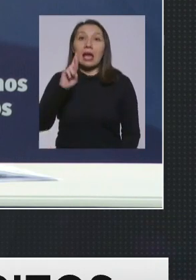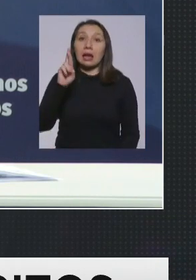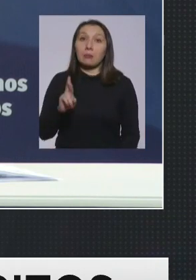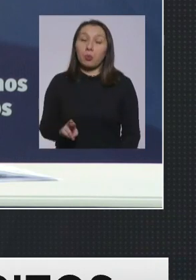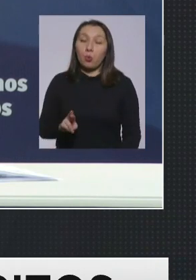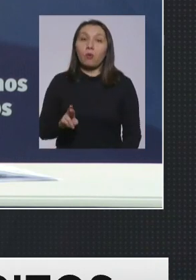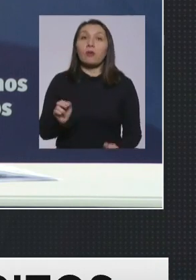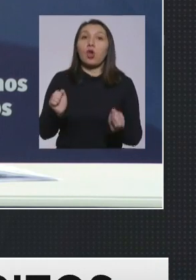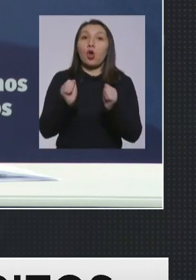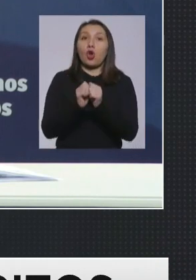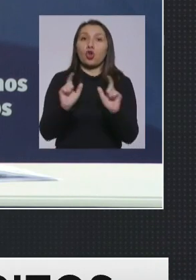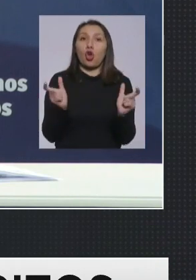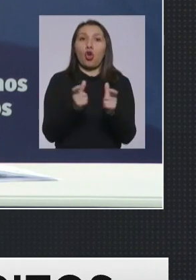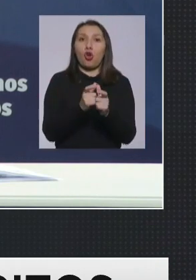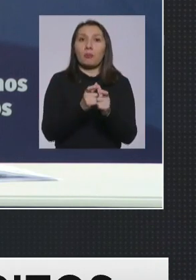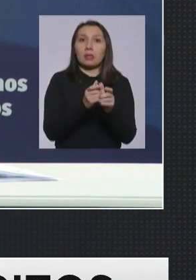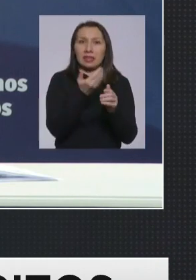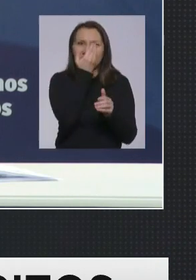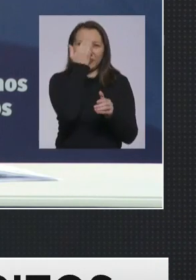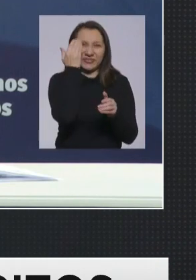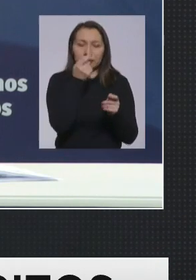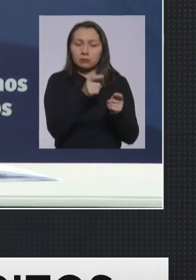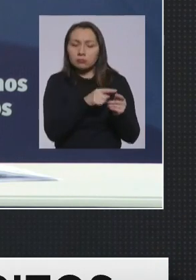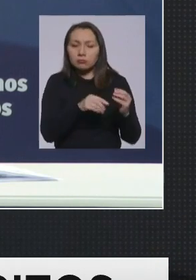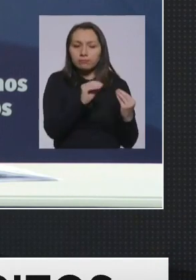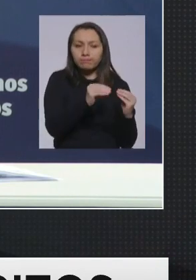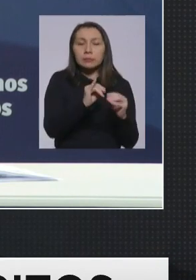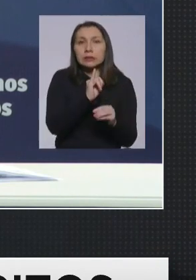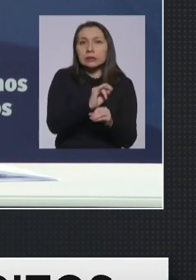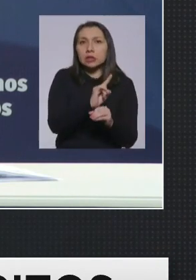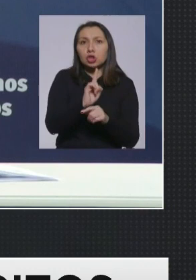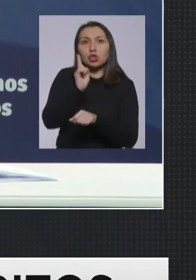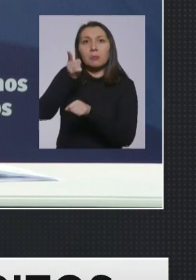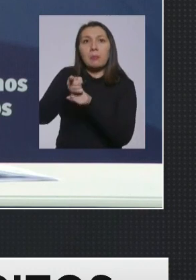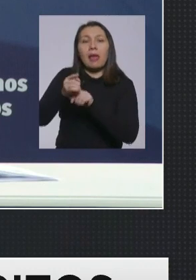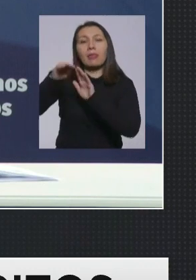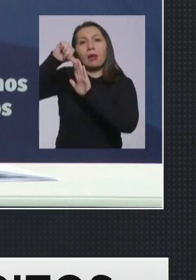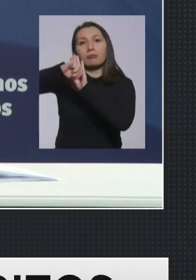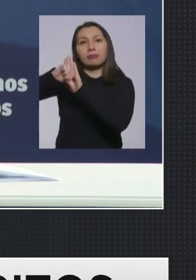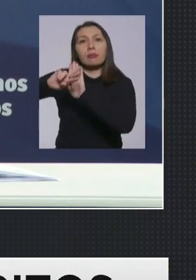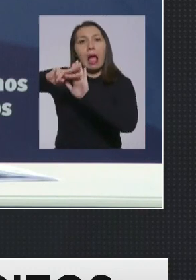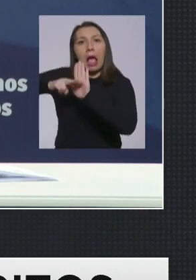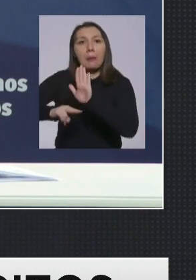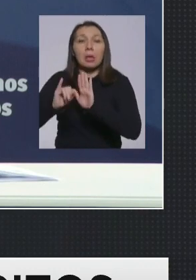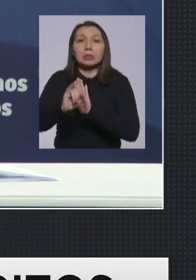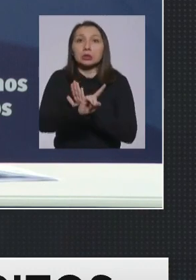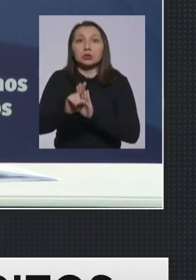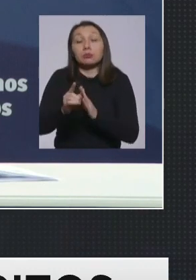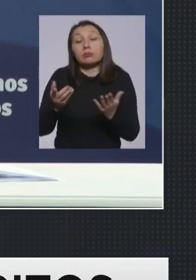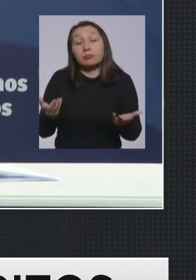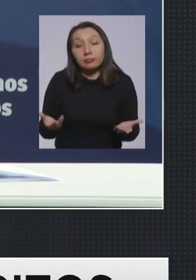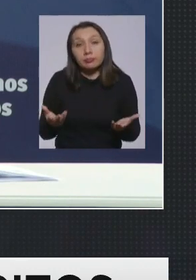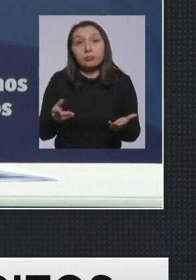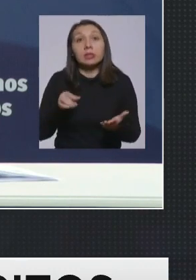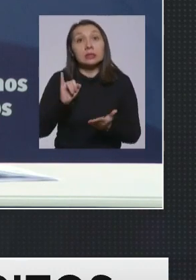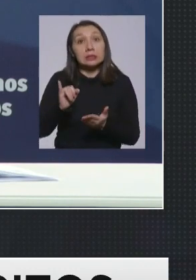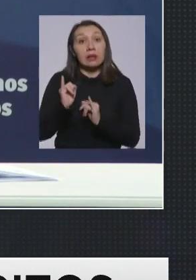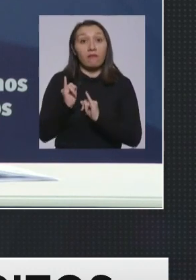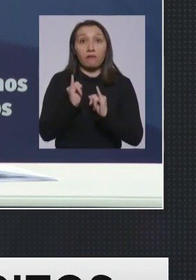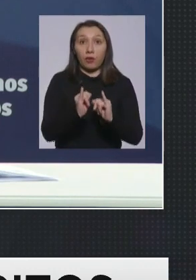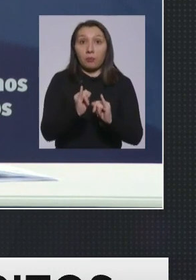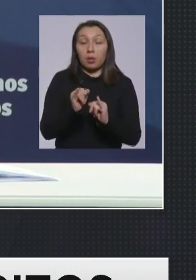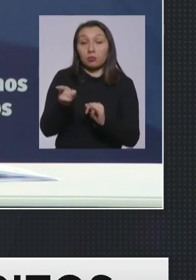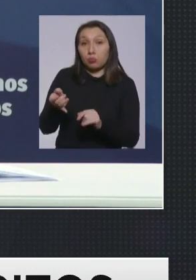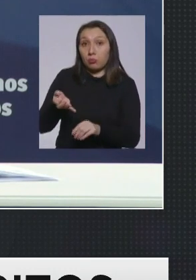con el comité de crisis el que decide hacer ese tipo de variaciones si esa información